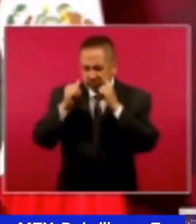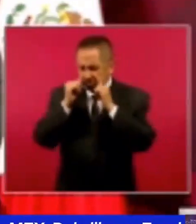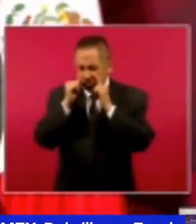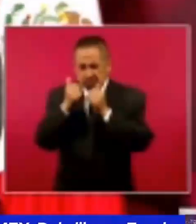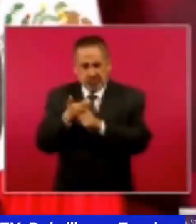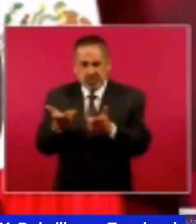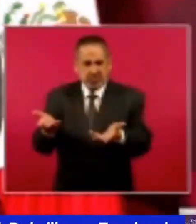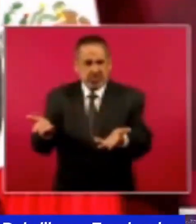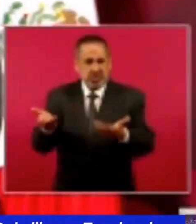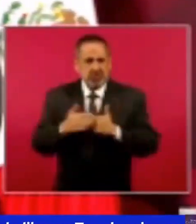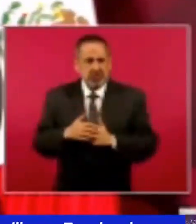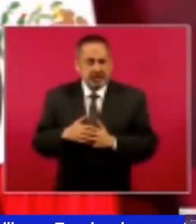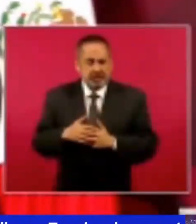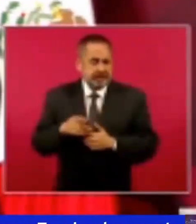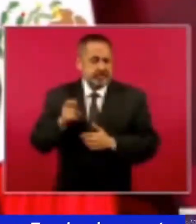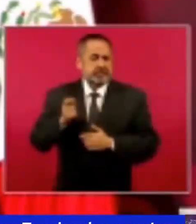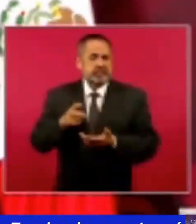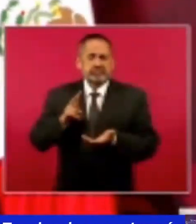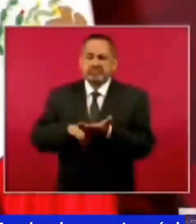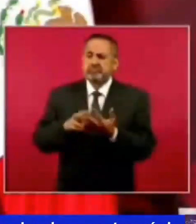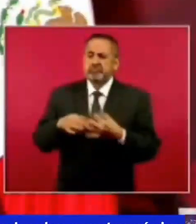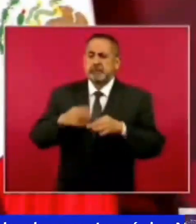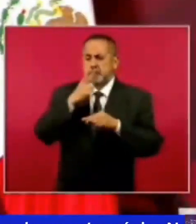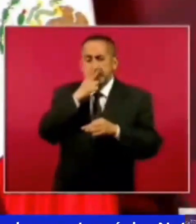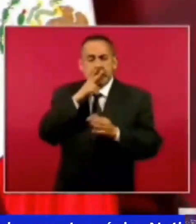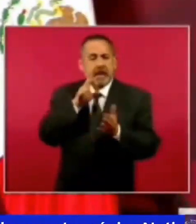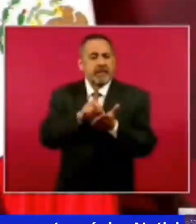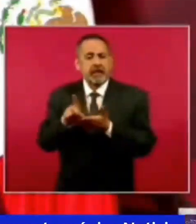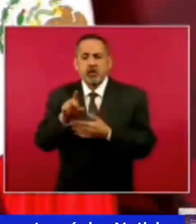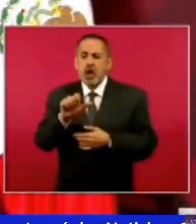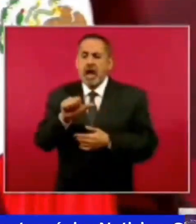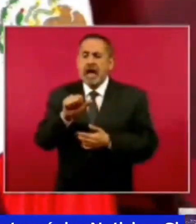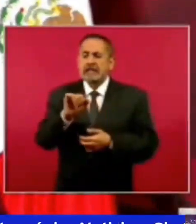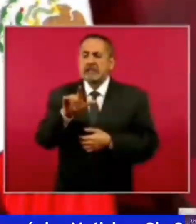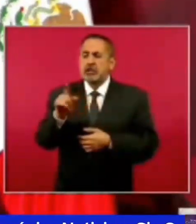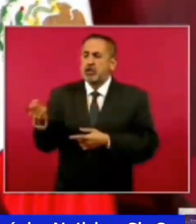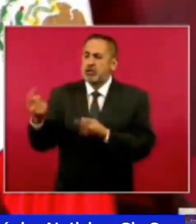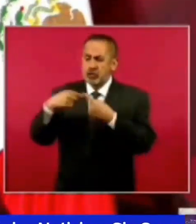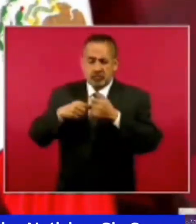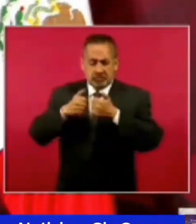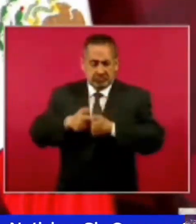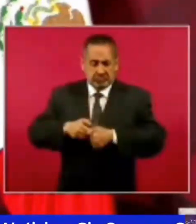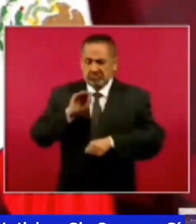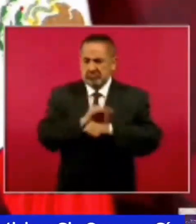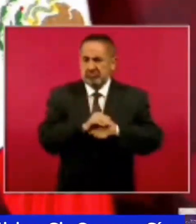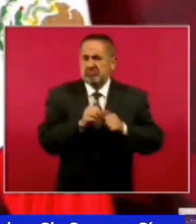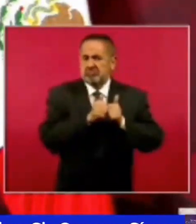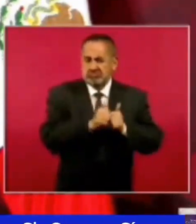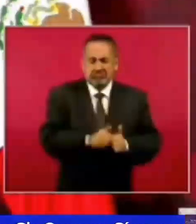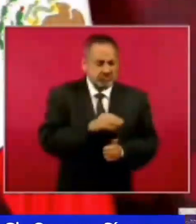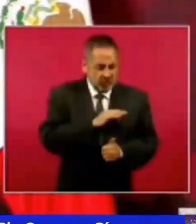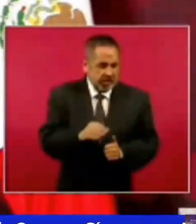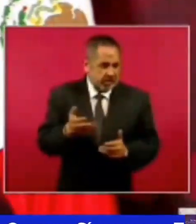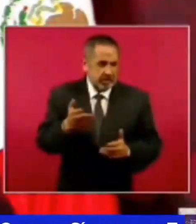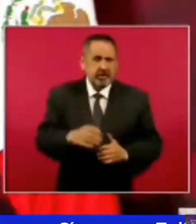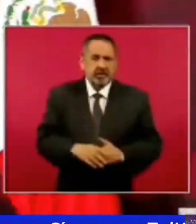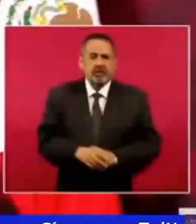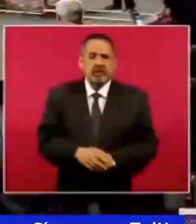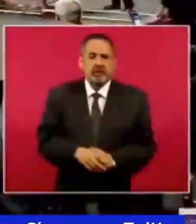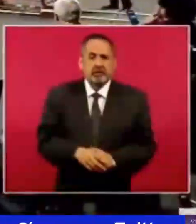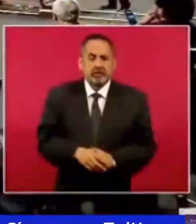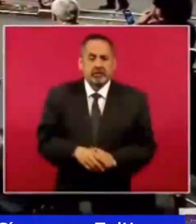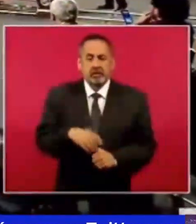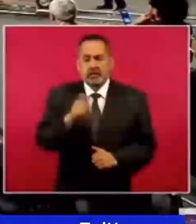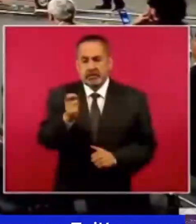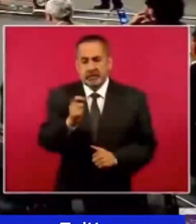de Andrés Manuel López Obrador de no ser tan beligerante a la hora de criticar tan abiertamente a